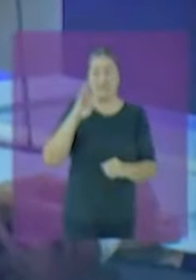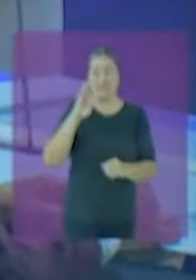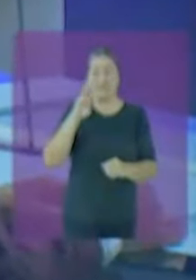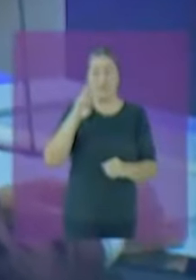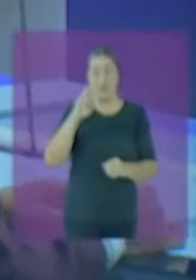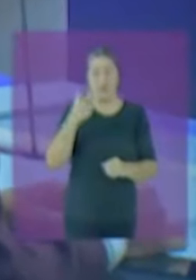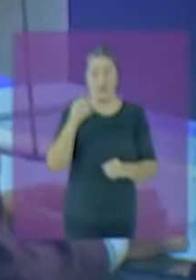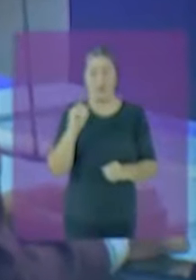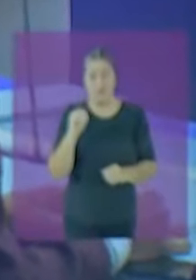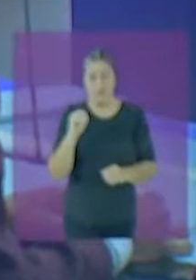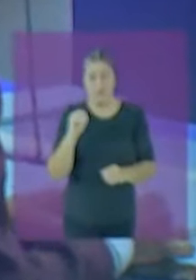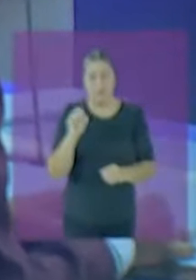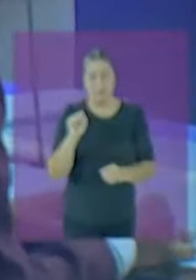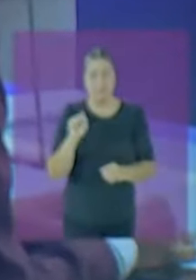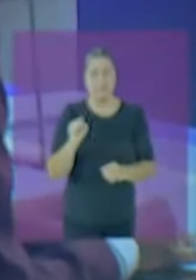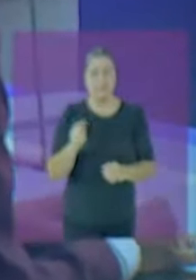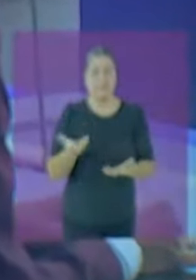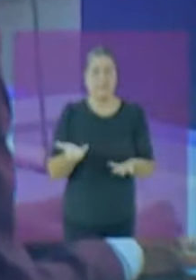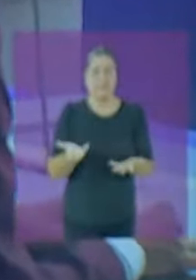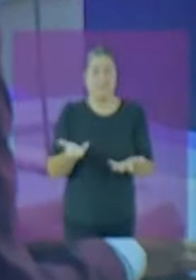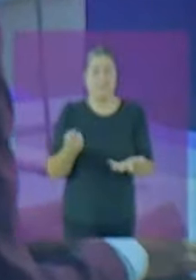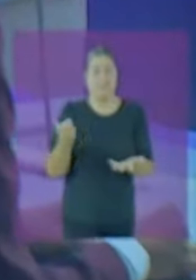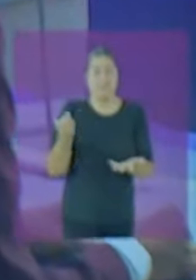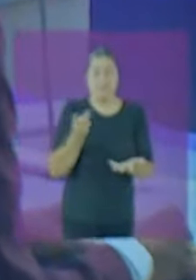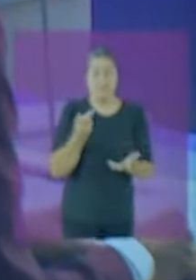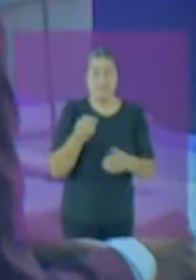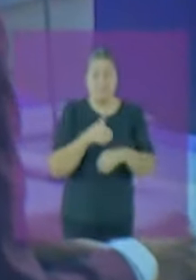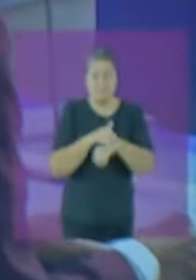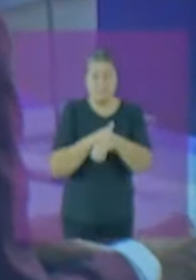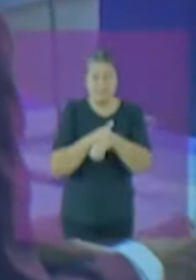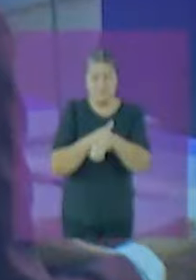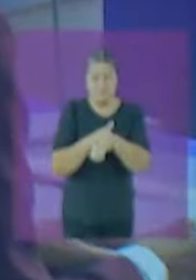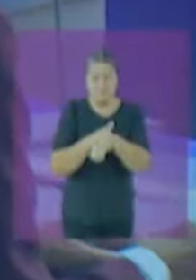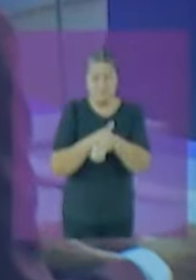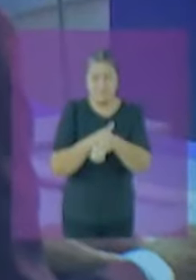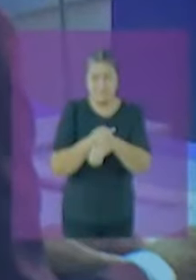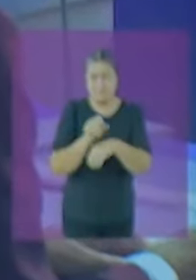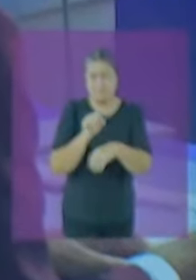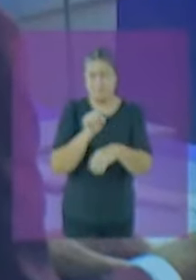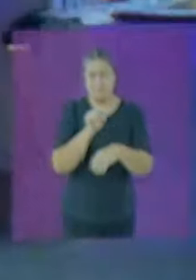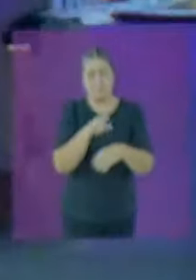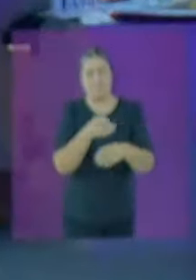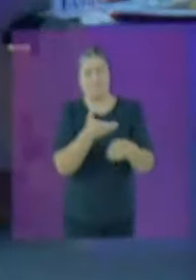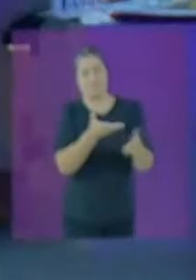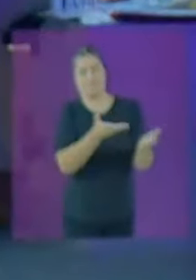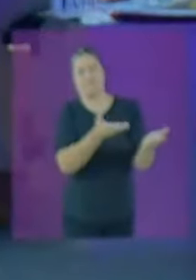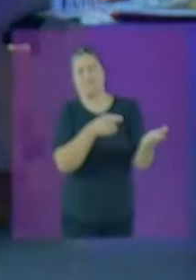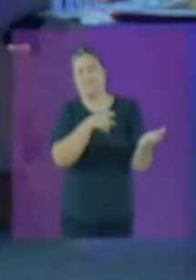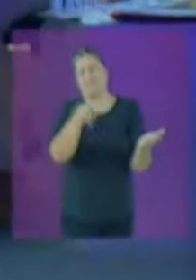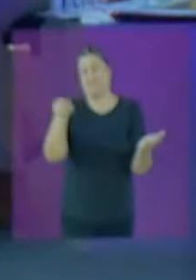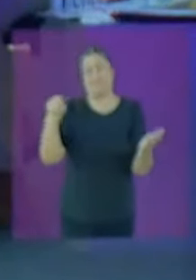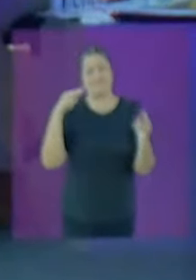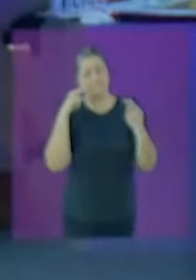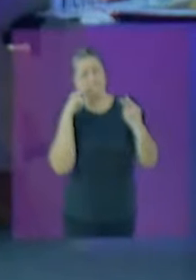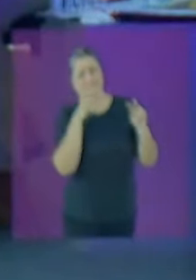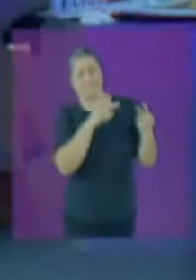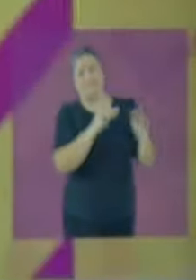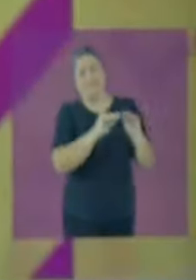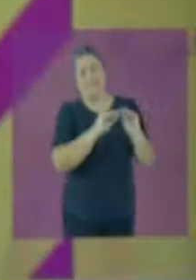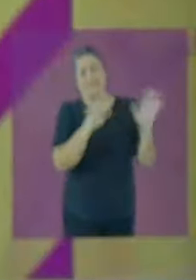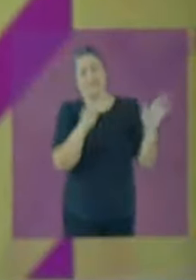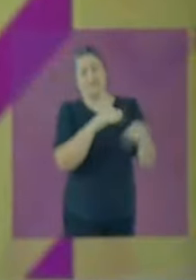trabajo, atención, seguimiento, cómo se genera un sistema de alerta ciudadana. Tenemos que escuchar a la gente porque ellos